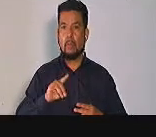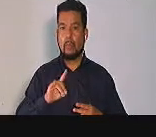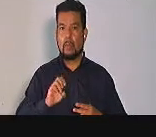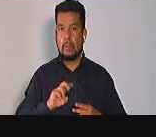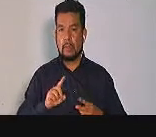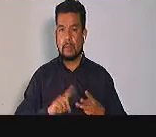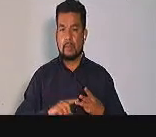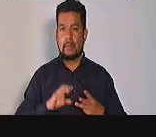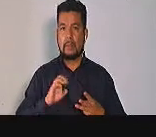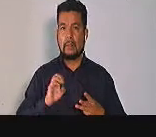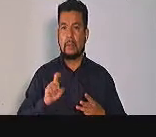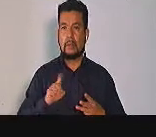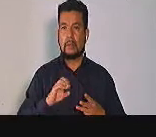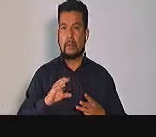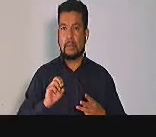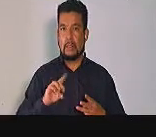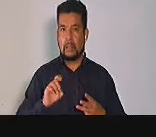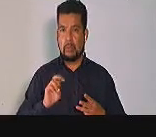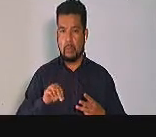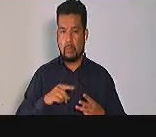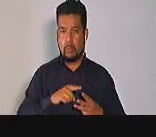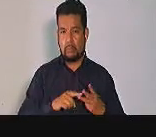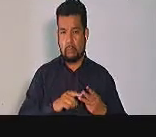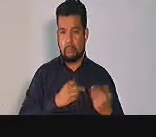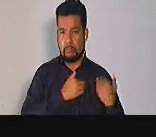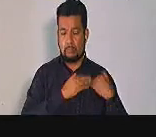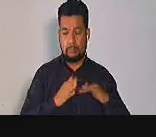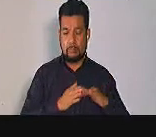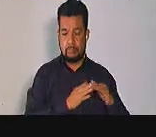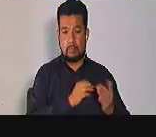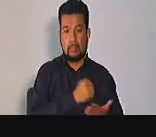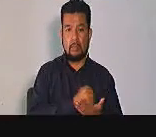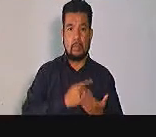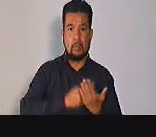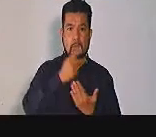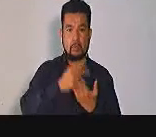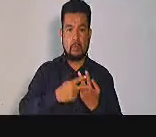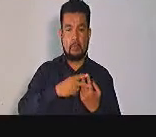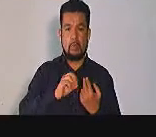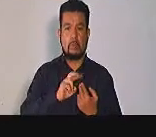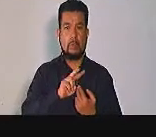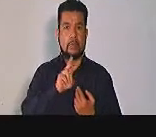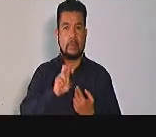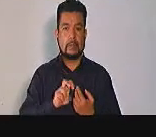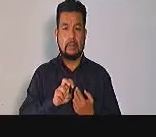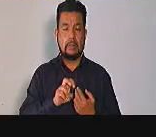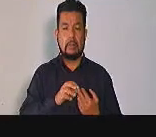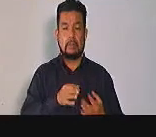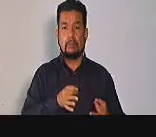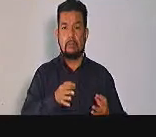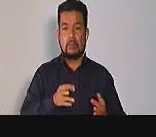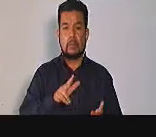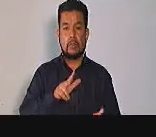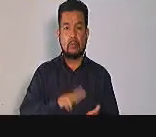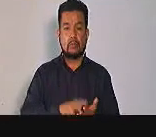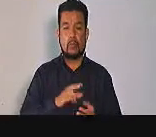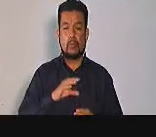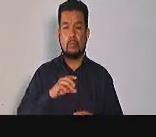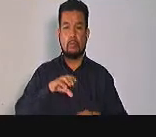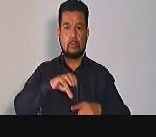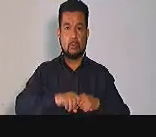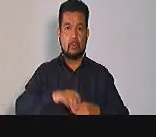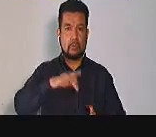Escandón Castellanos. De igual forma, ponencia para el proyecto de acuerdo número 027, por medio del cual se autoriza un cupo